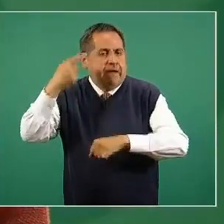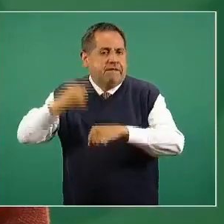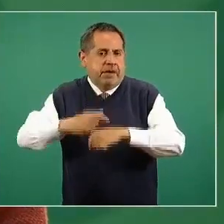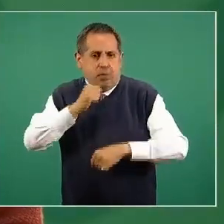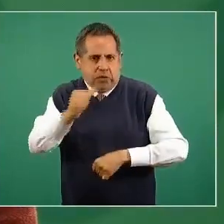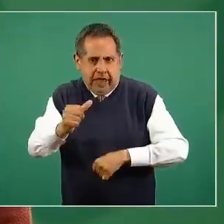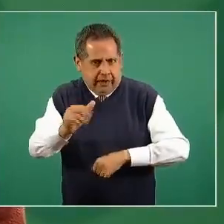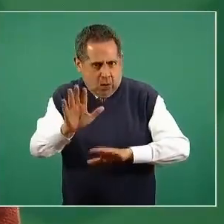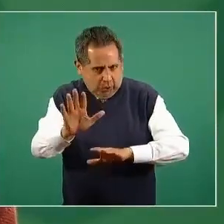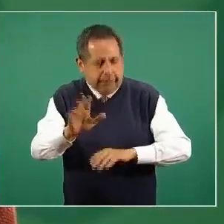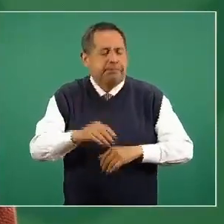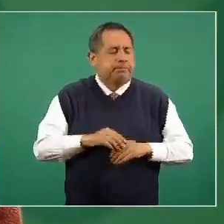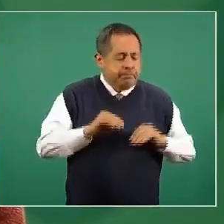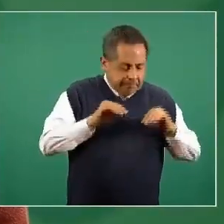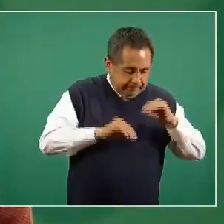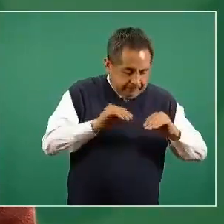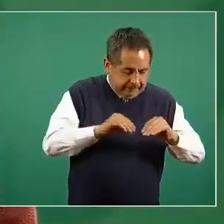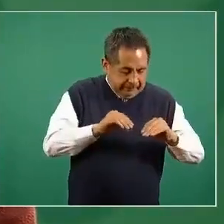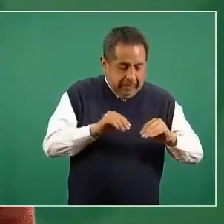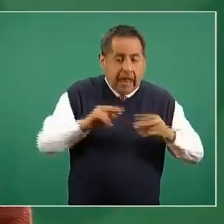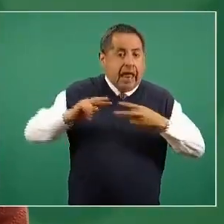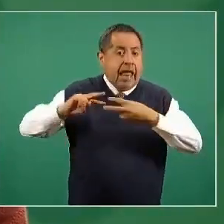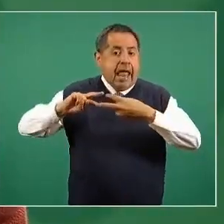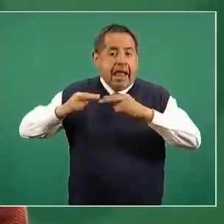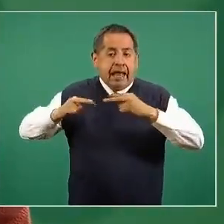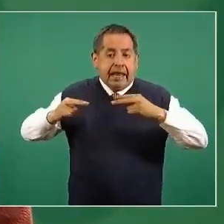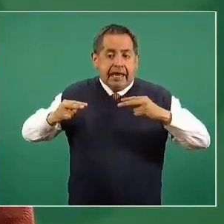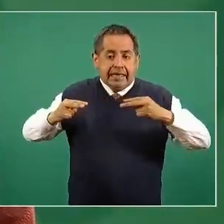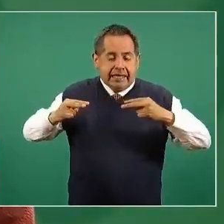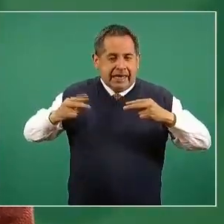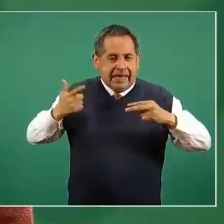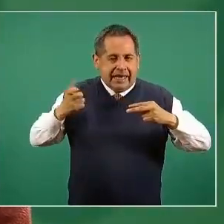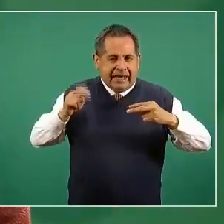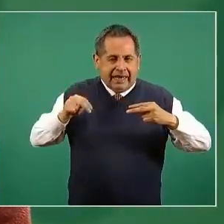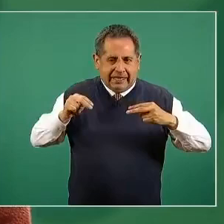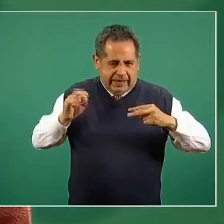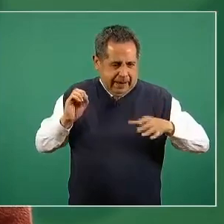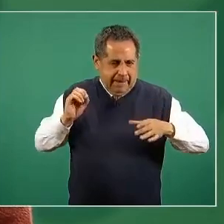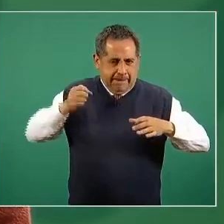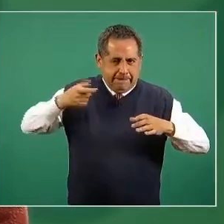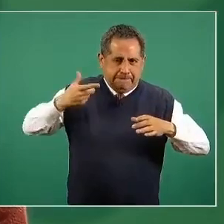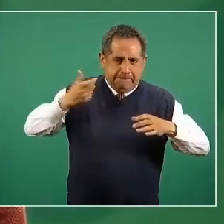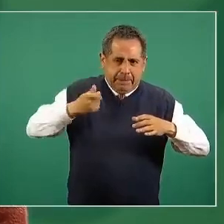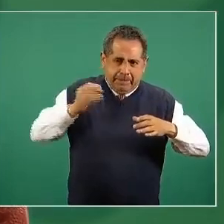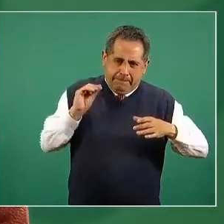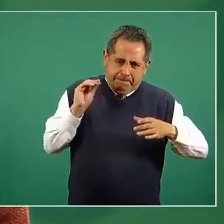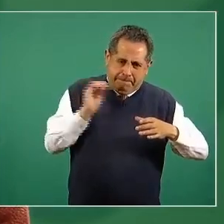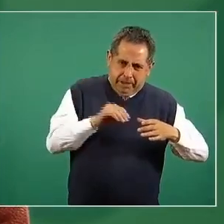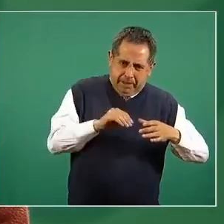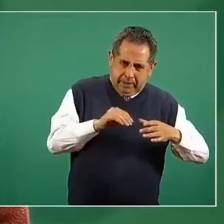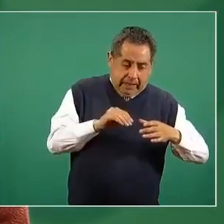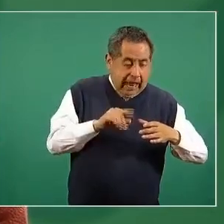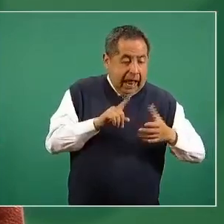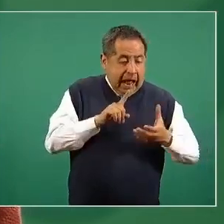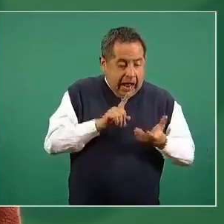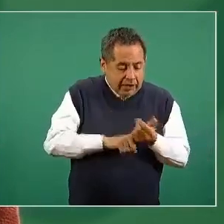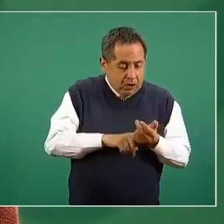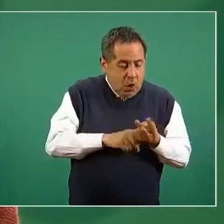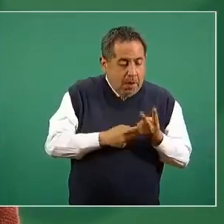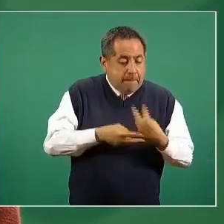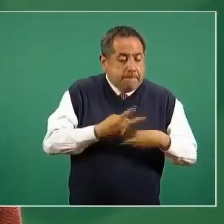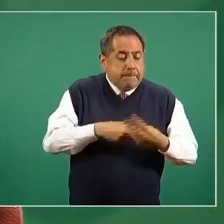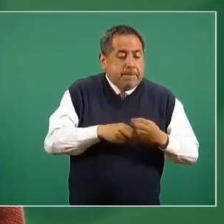inserta una secuencia genética, un gene, que produce una de las proteínas del